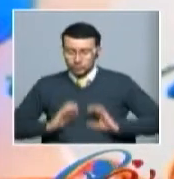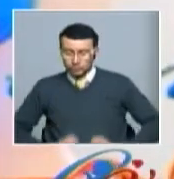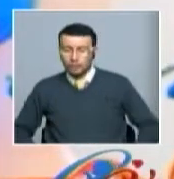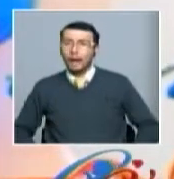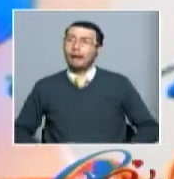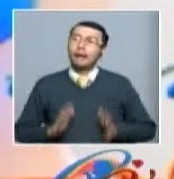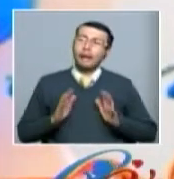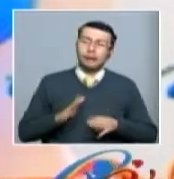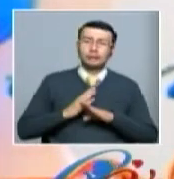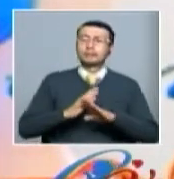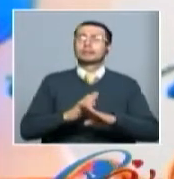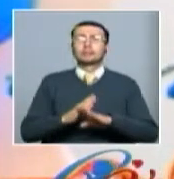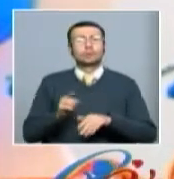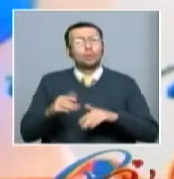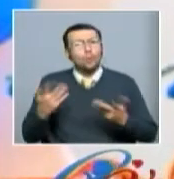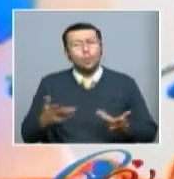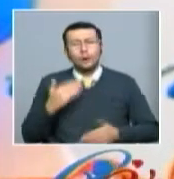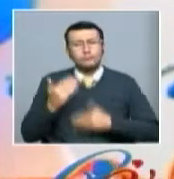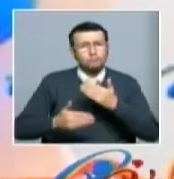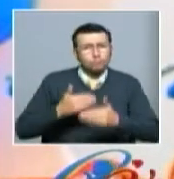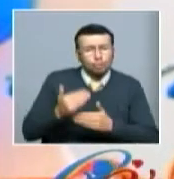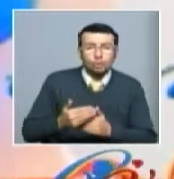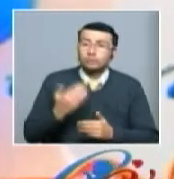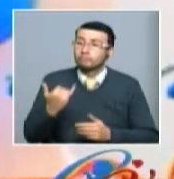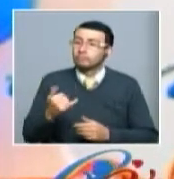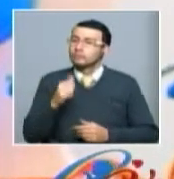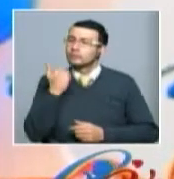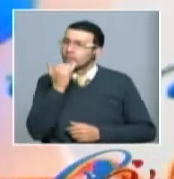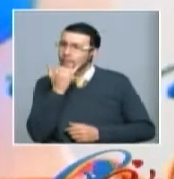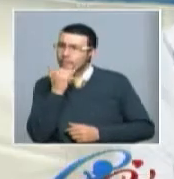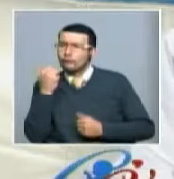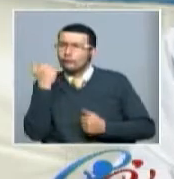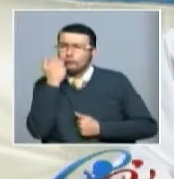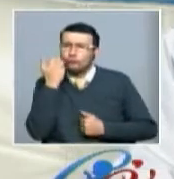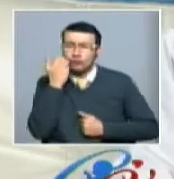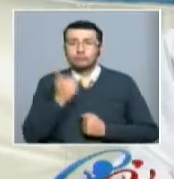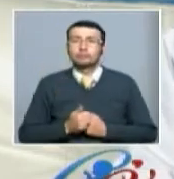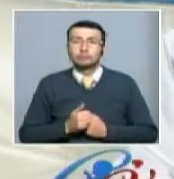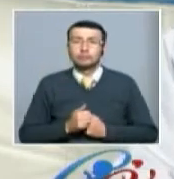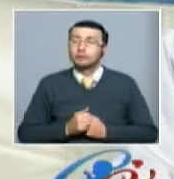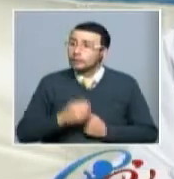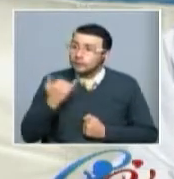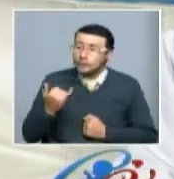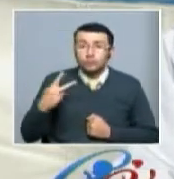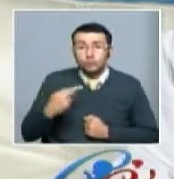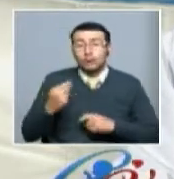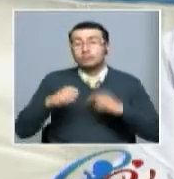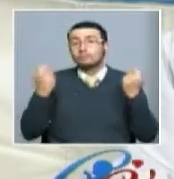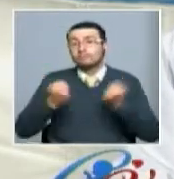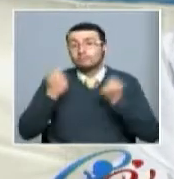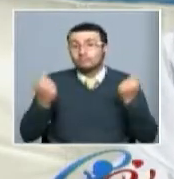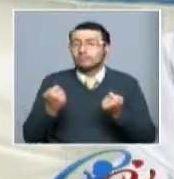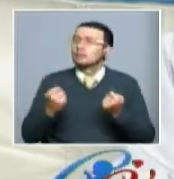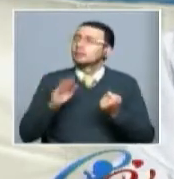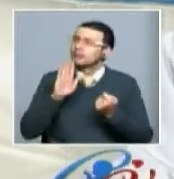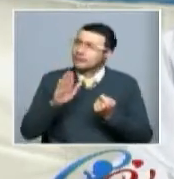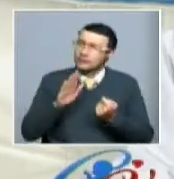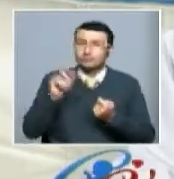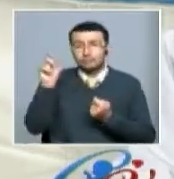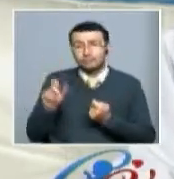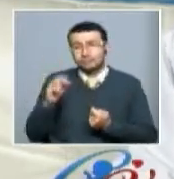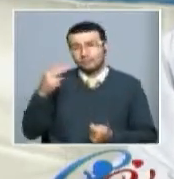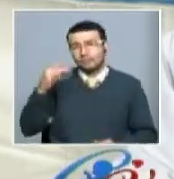saber realmente cuál es el proceso patológico que tiene la persona. Vamos a ir a este corte de comerciales y ya regresamos con el